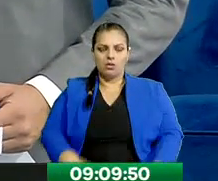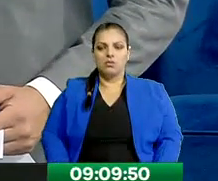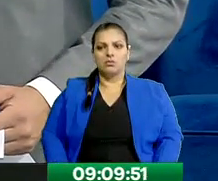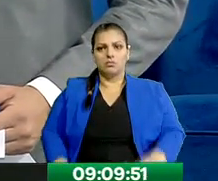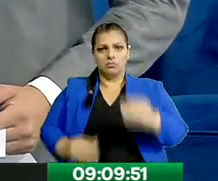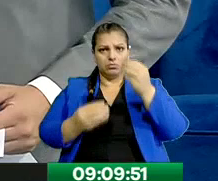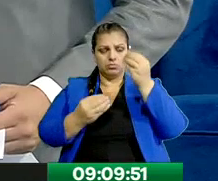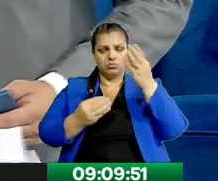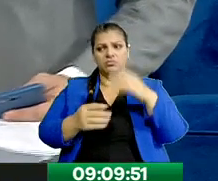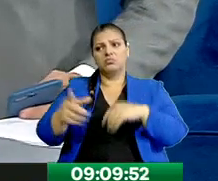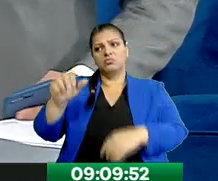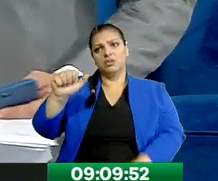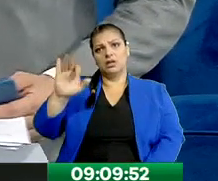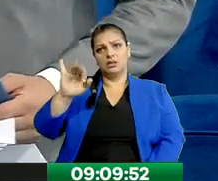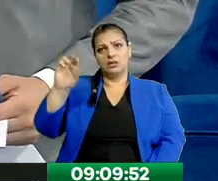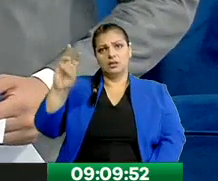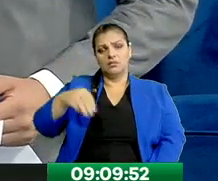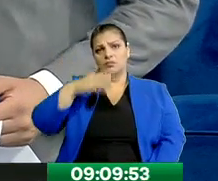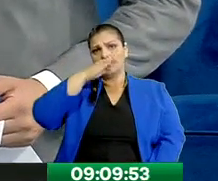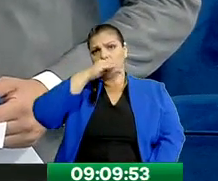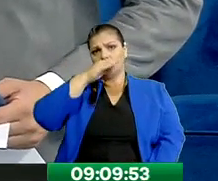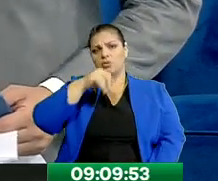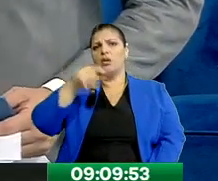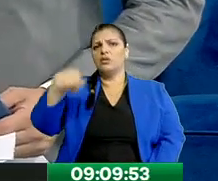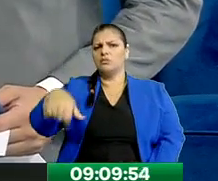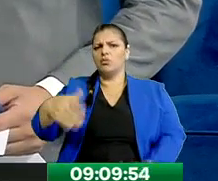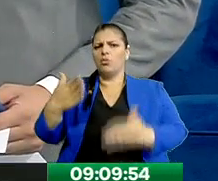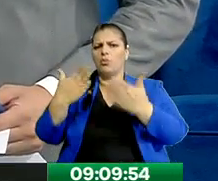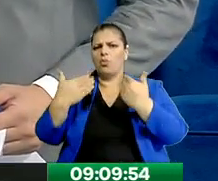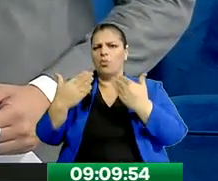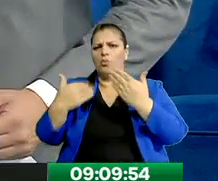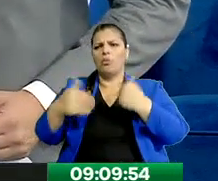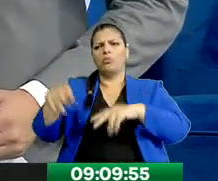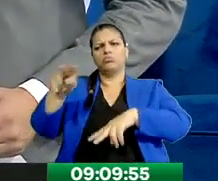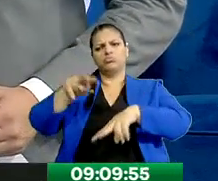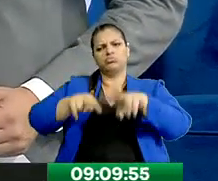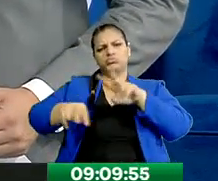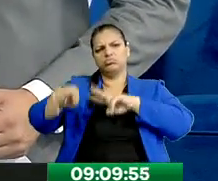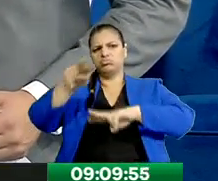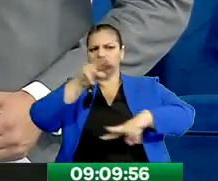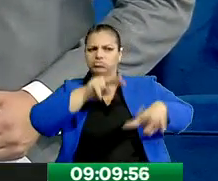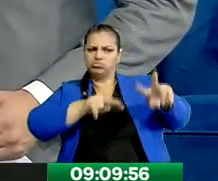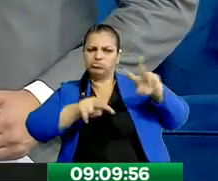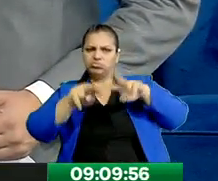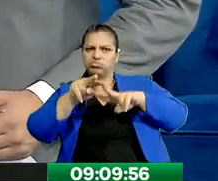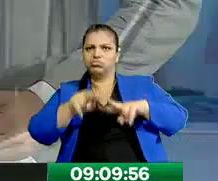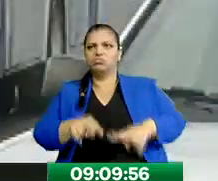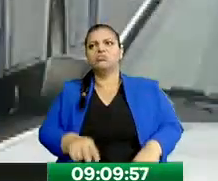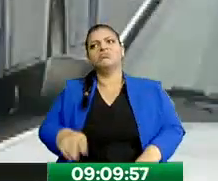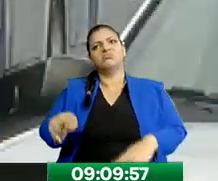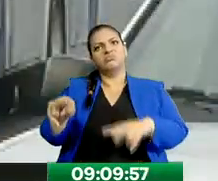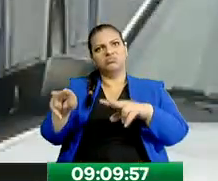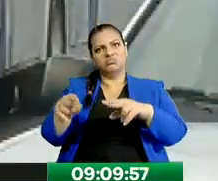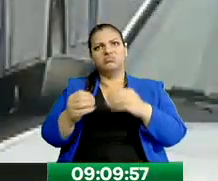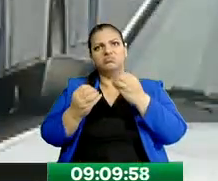en la ciudad de Guayaquil. A criterio de sus representantes, este aún debe mejorar.